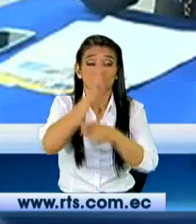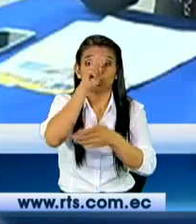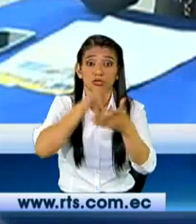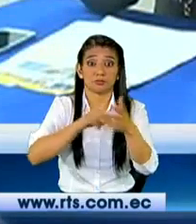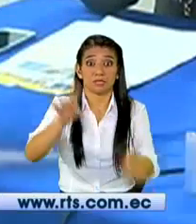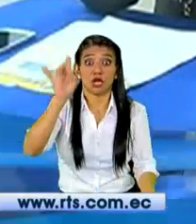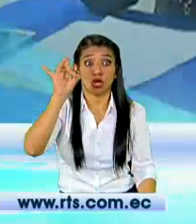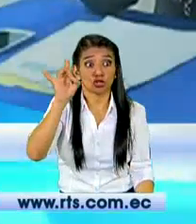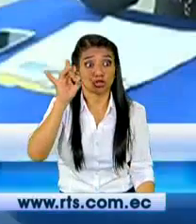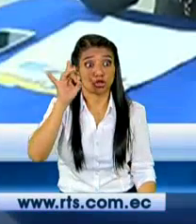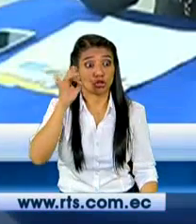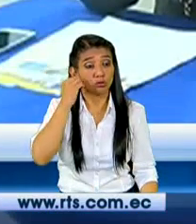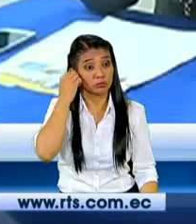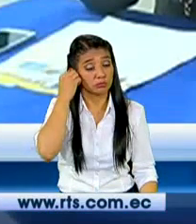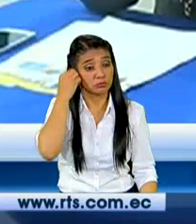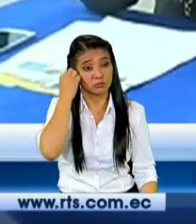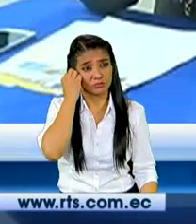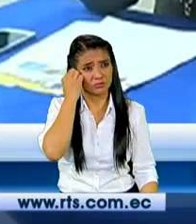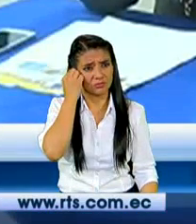la edad de inicio